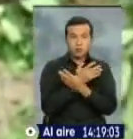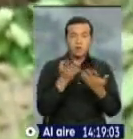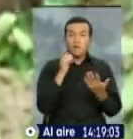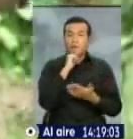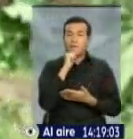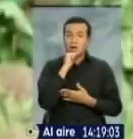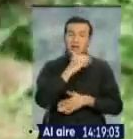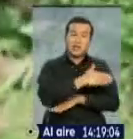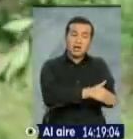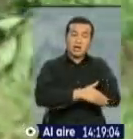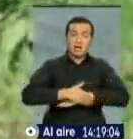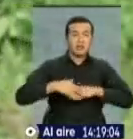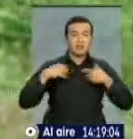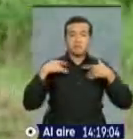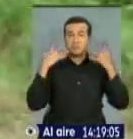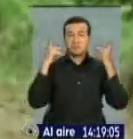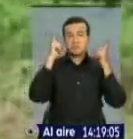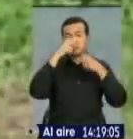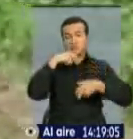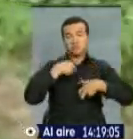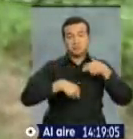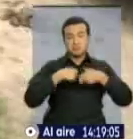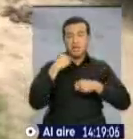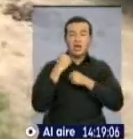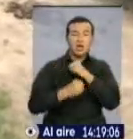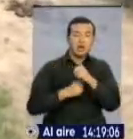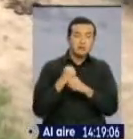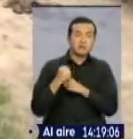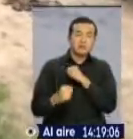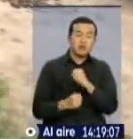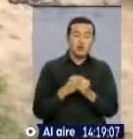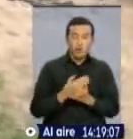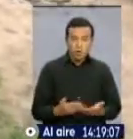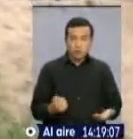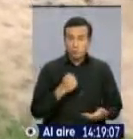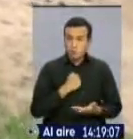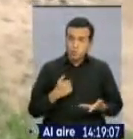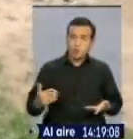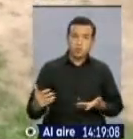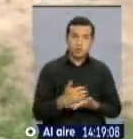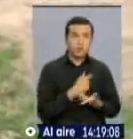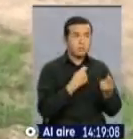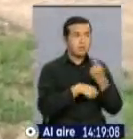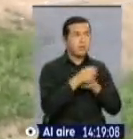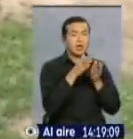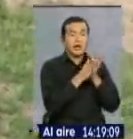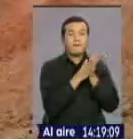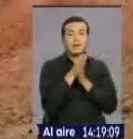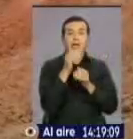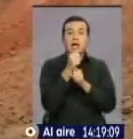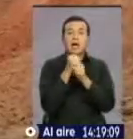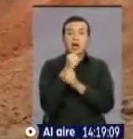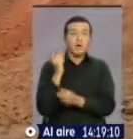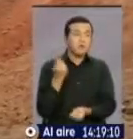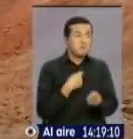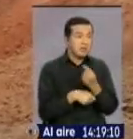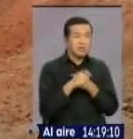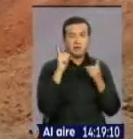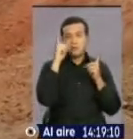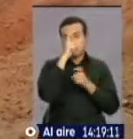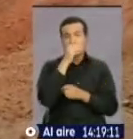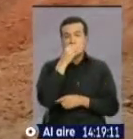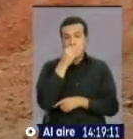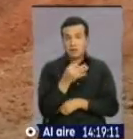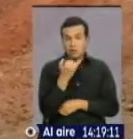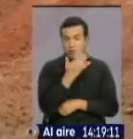de vías de primer orden les ha dificultado por años sacar sus productos al mercado, como el café y cacao. Sin embargo, la